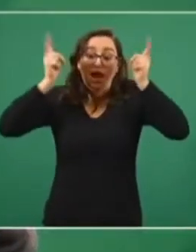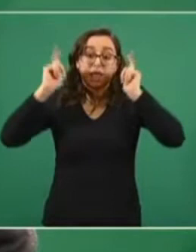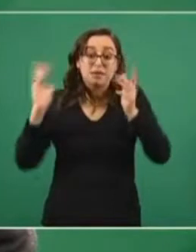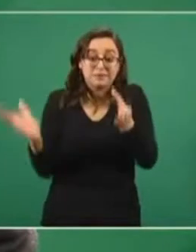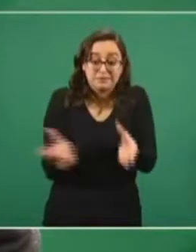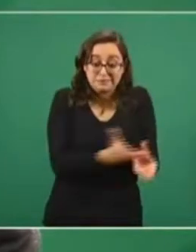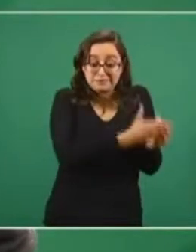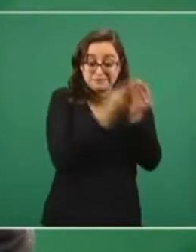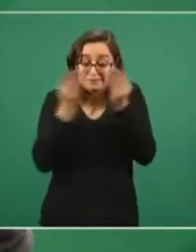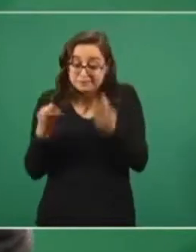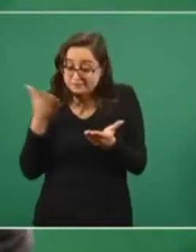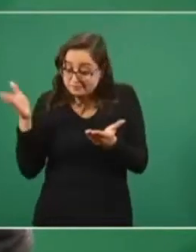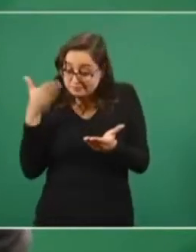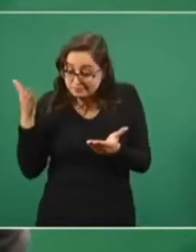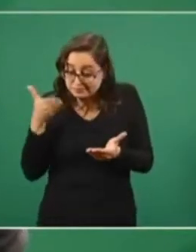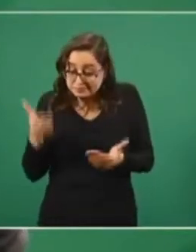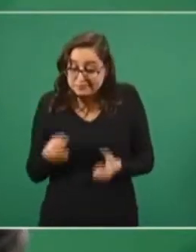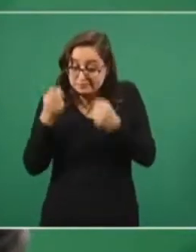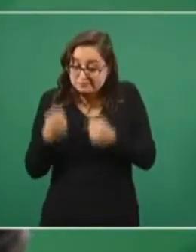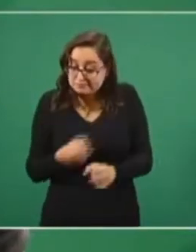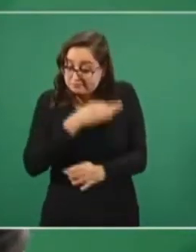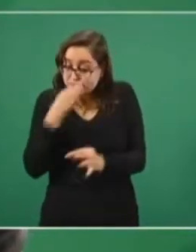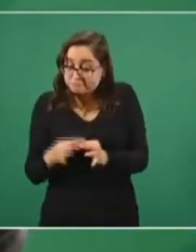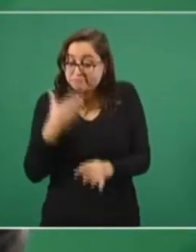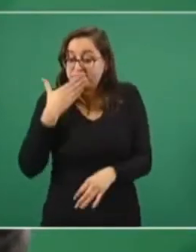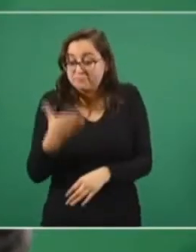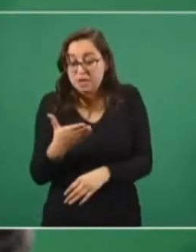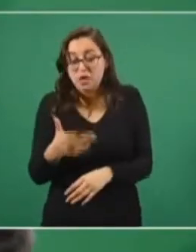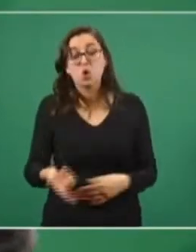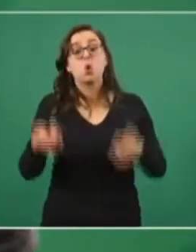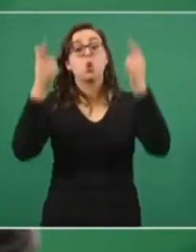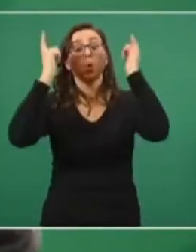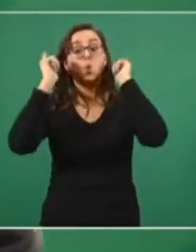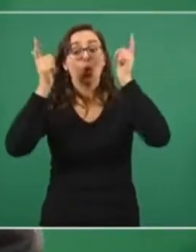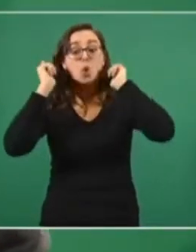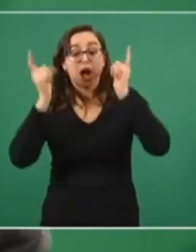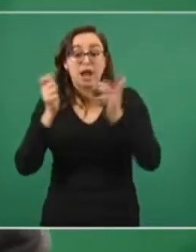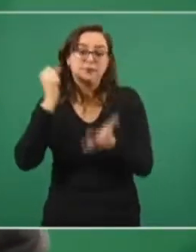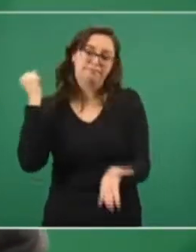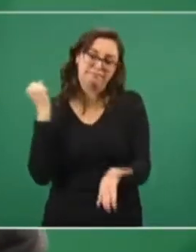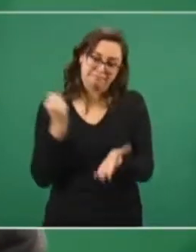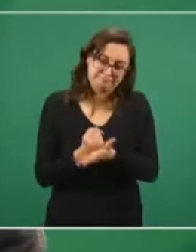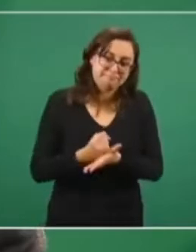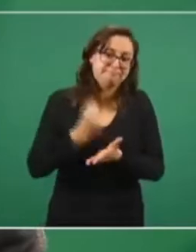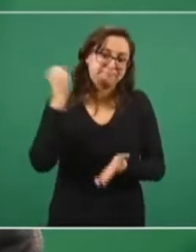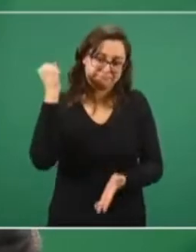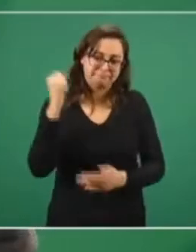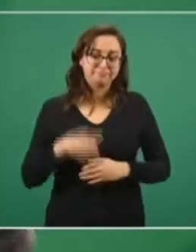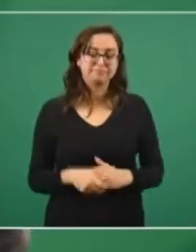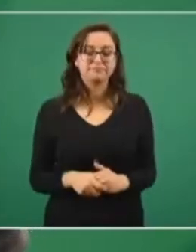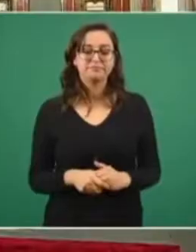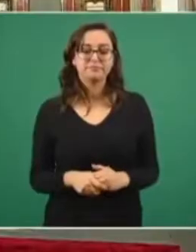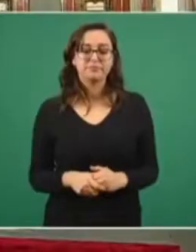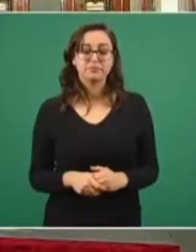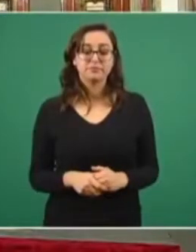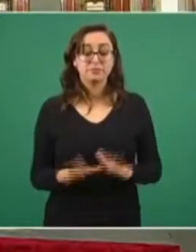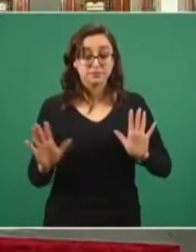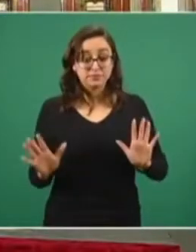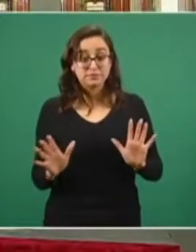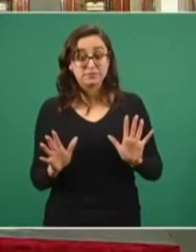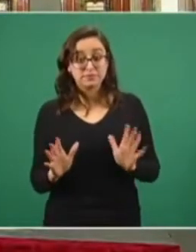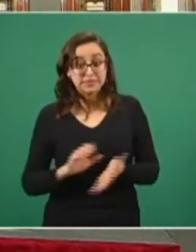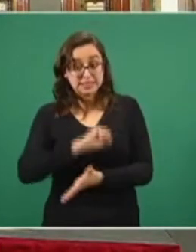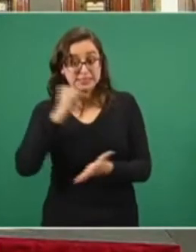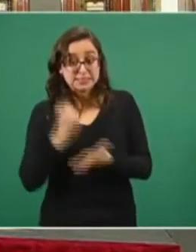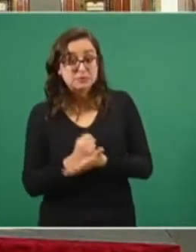expediente muestre seguridad y eficacia y sea posible conferirle la autorización de uso de emergencia. Si esto ocurre,